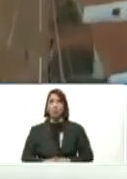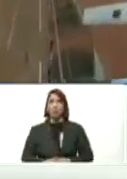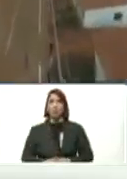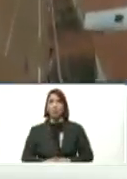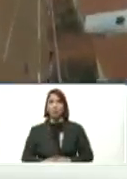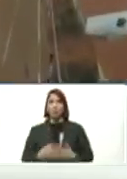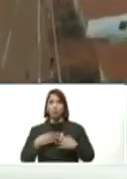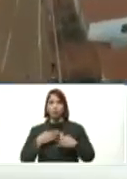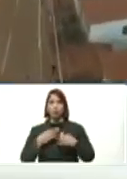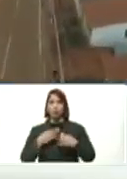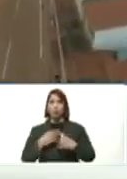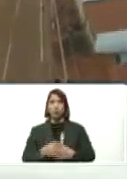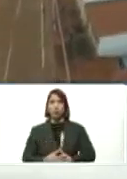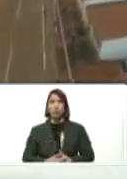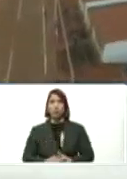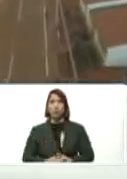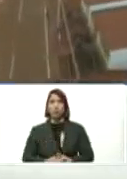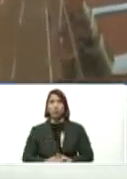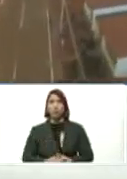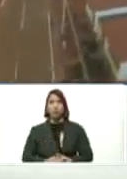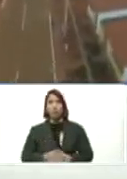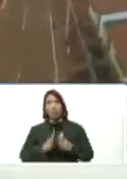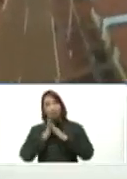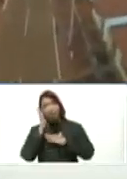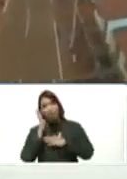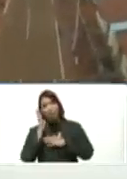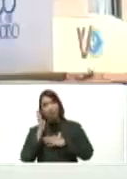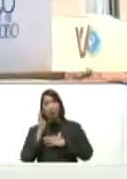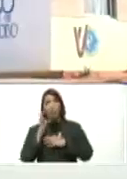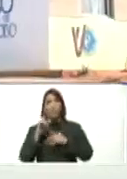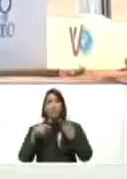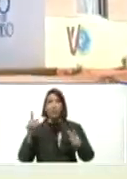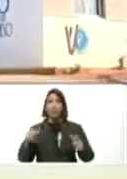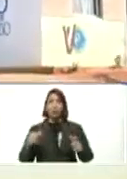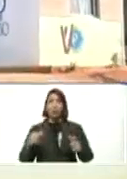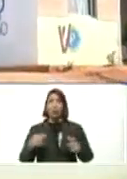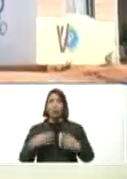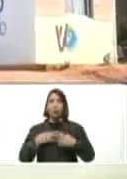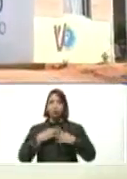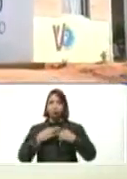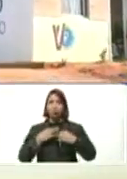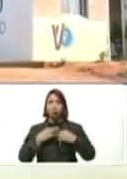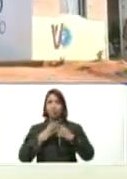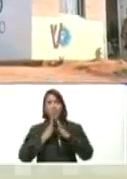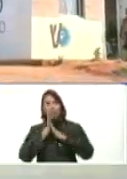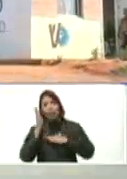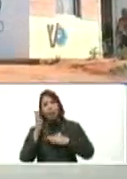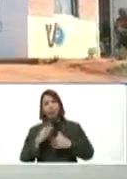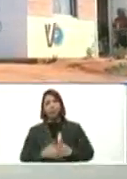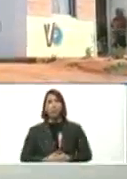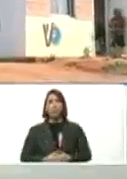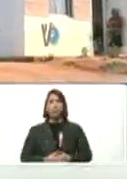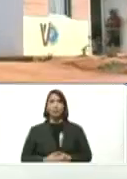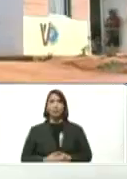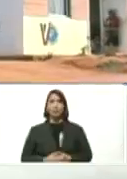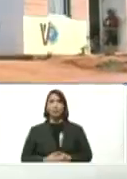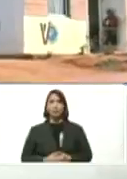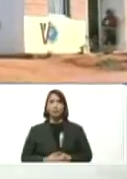pijamas. ¿Por qué la gente se mandaba a hacer pijamas de